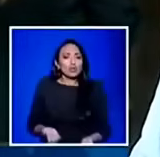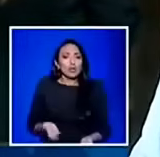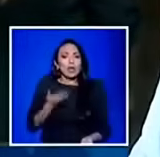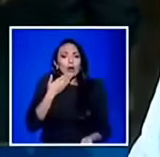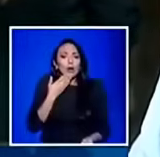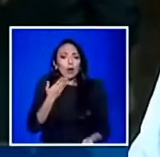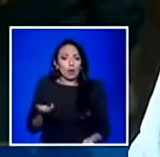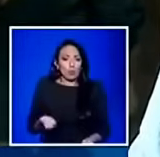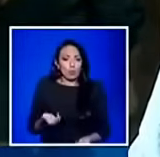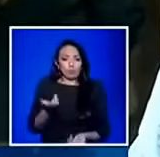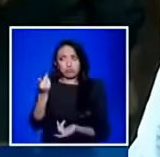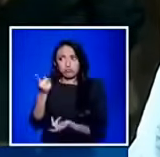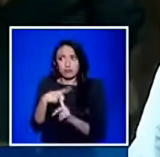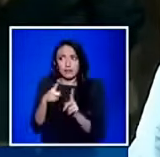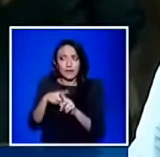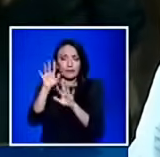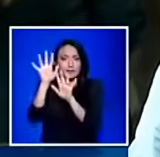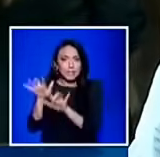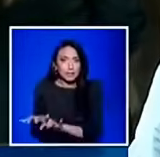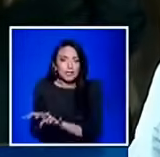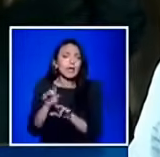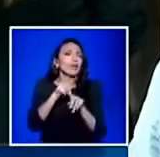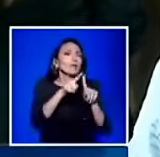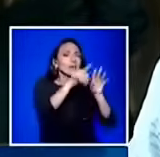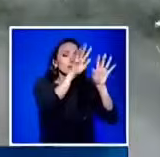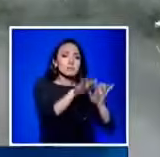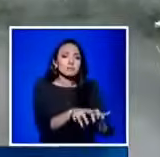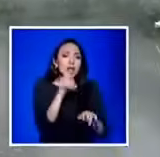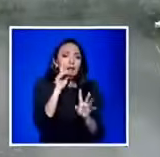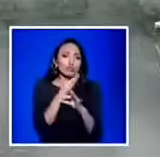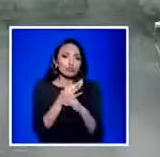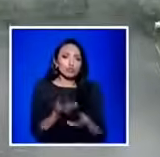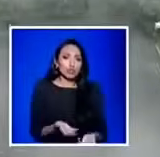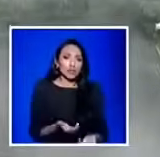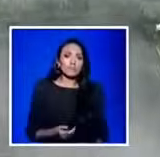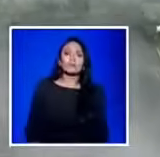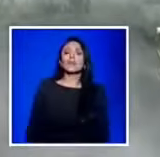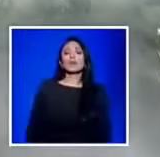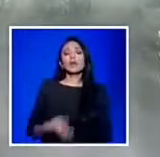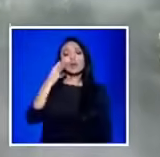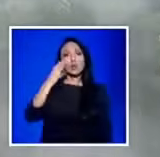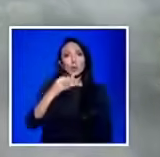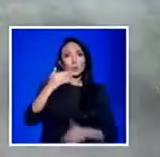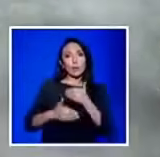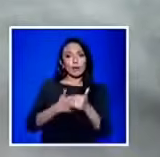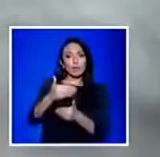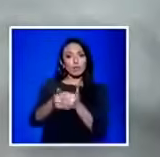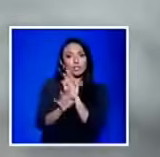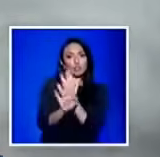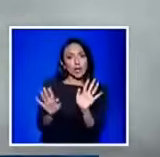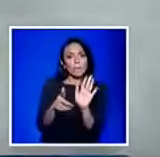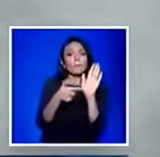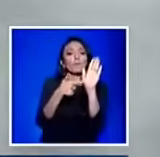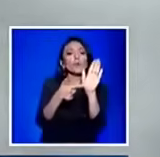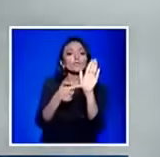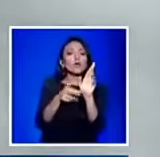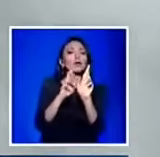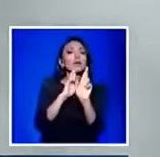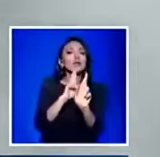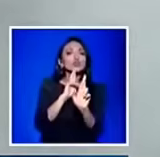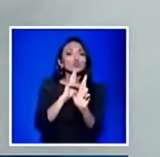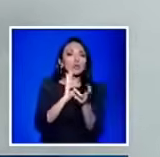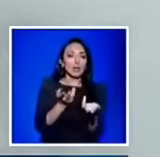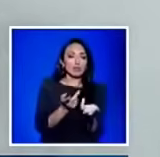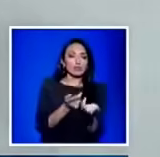construcción mutua entre las distintas secretarías para que el sistema de alerta temprana funcione. Una vez cumplido el proceso de fiscalización, se expondrán los resultados por